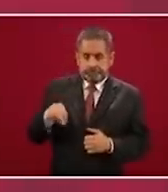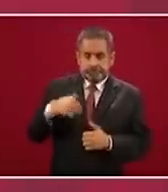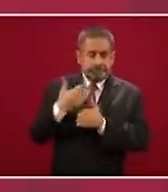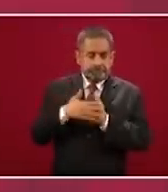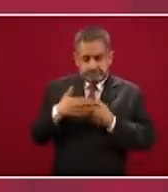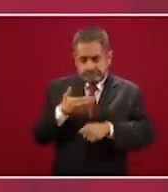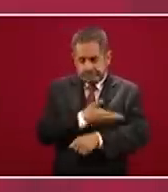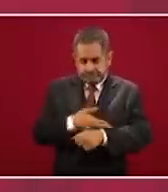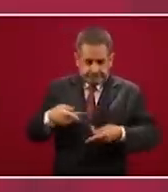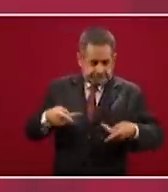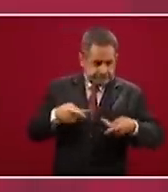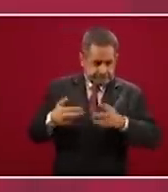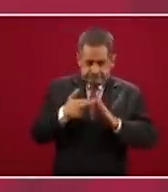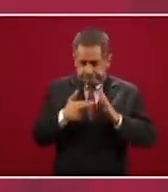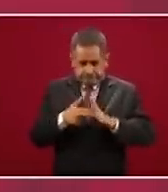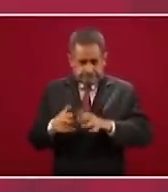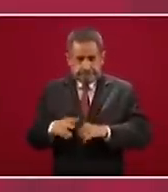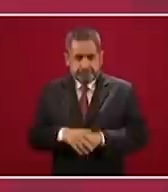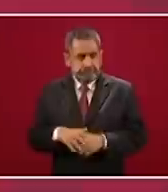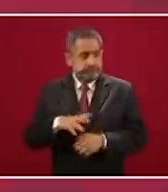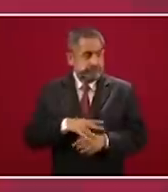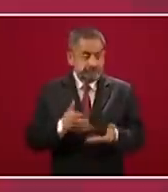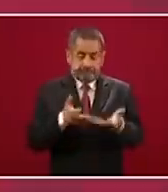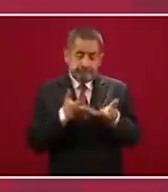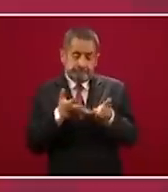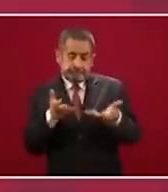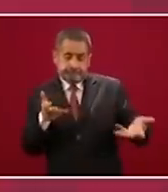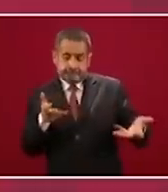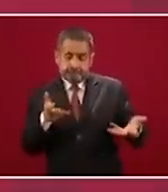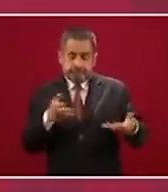regularización, hay un terreno